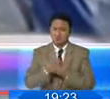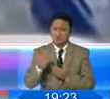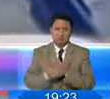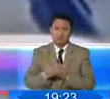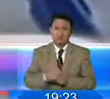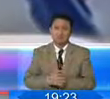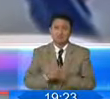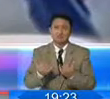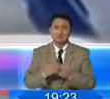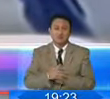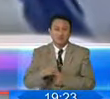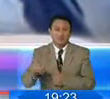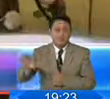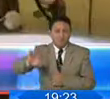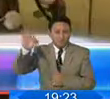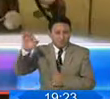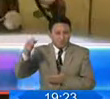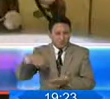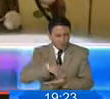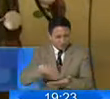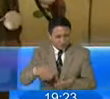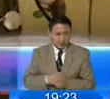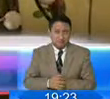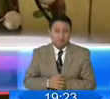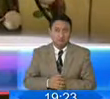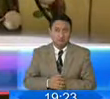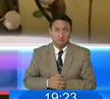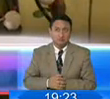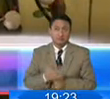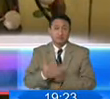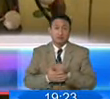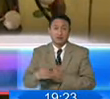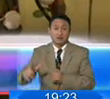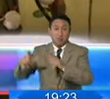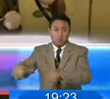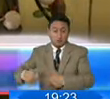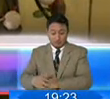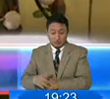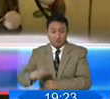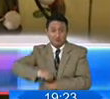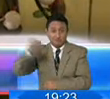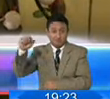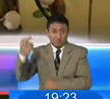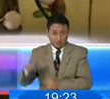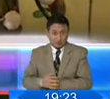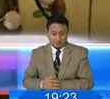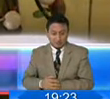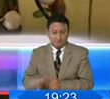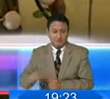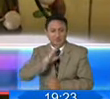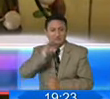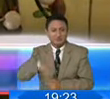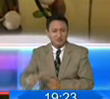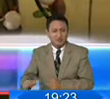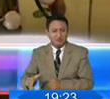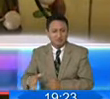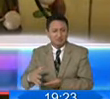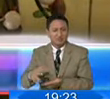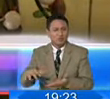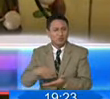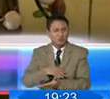torno a la legitimidad de su elección. Si Moreno es ratificado como presidente de la República, siempre va a tener la sombra de la duda de